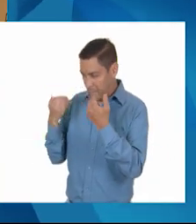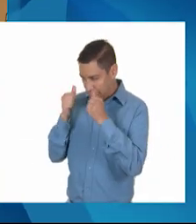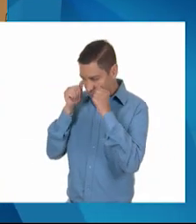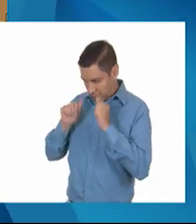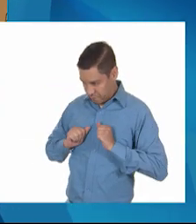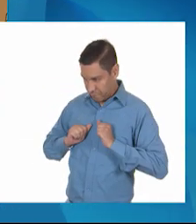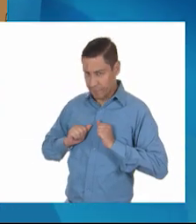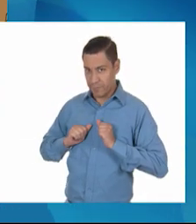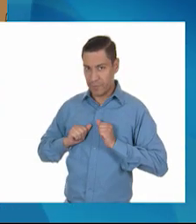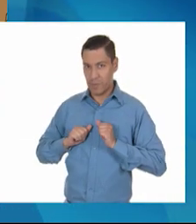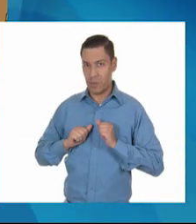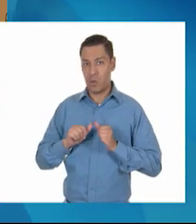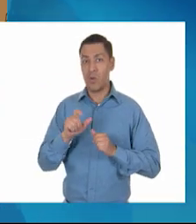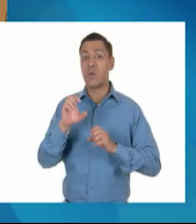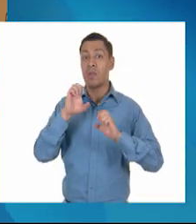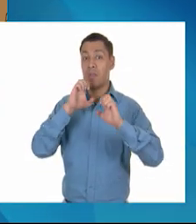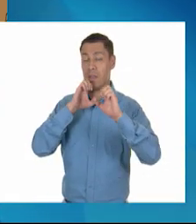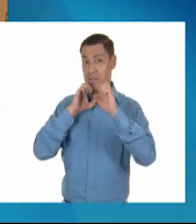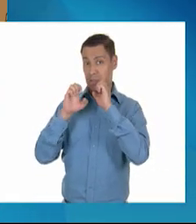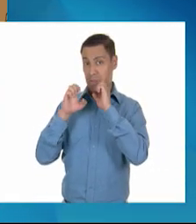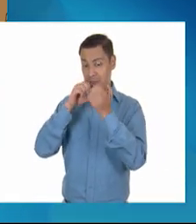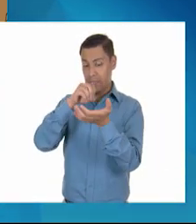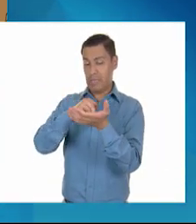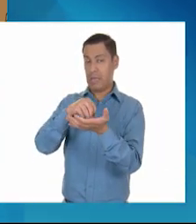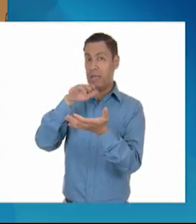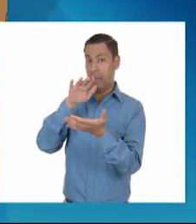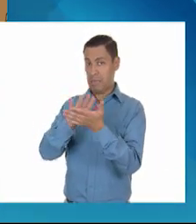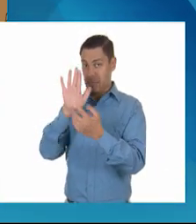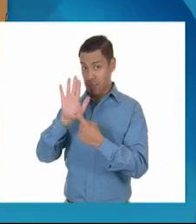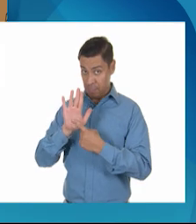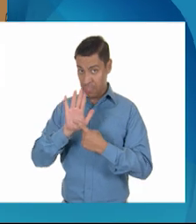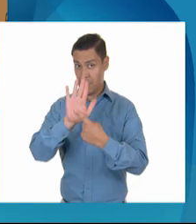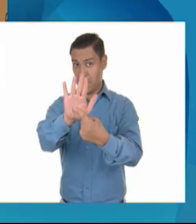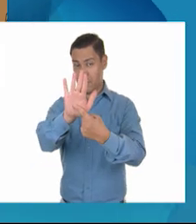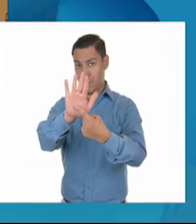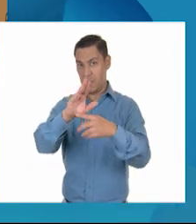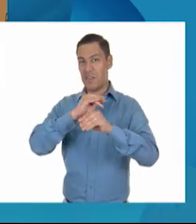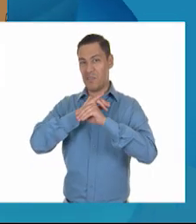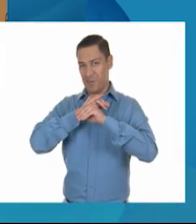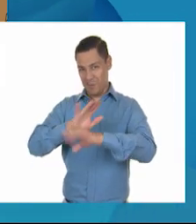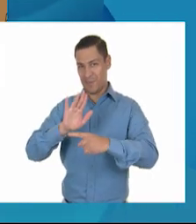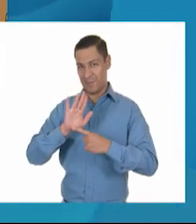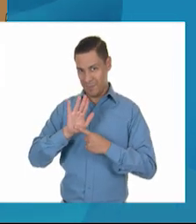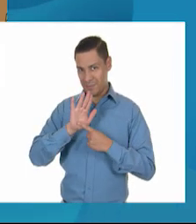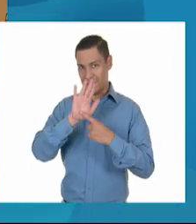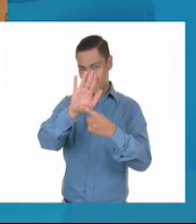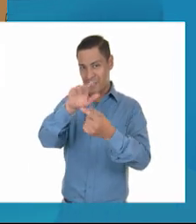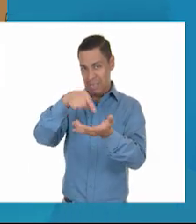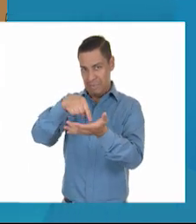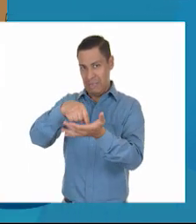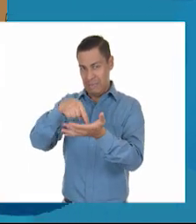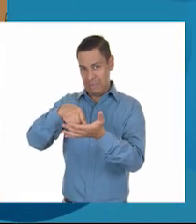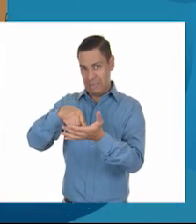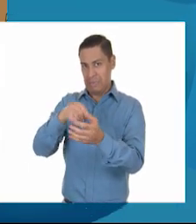Cuando una persona hace el reporte de una entrevista es para dar a conocer la información que se obtuvo de esta. Ah,